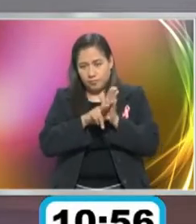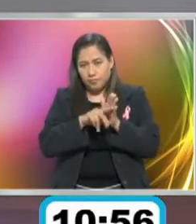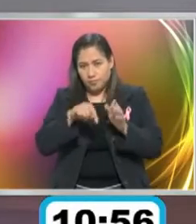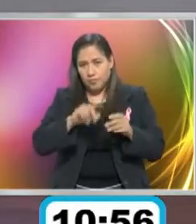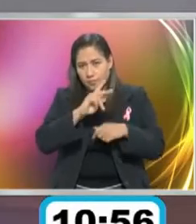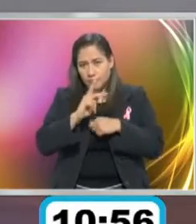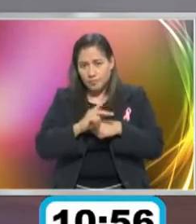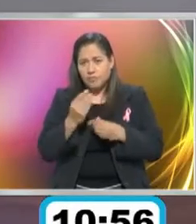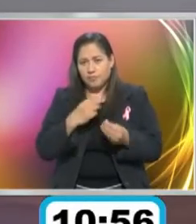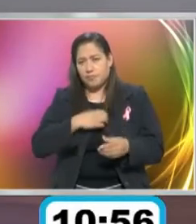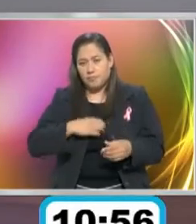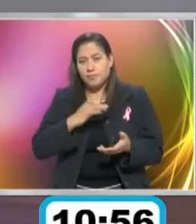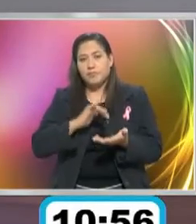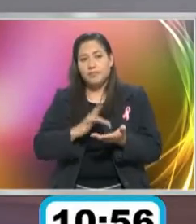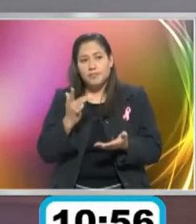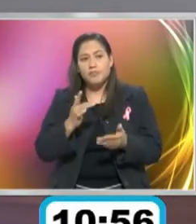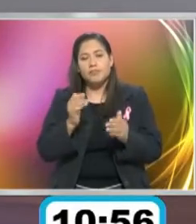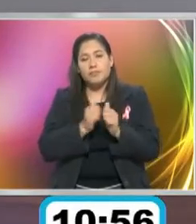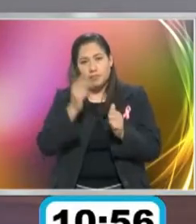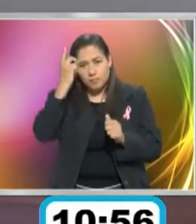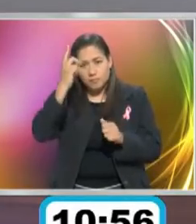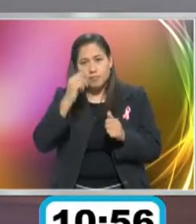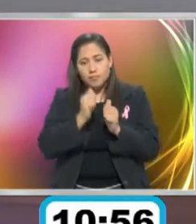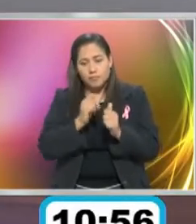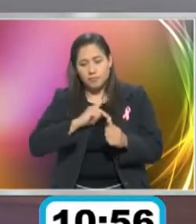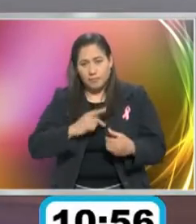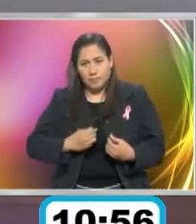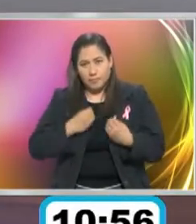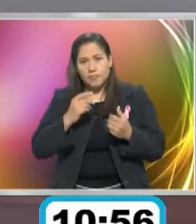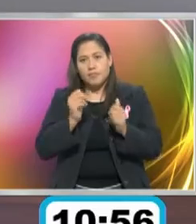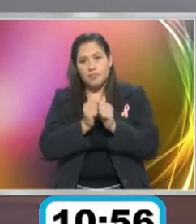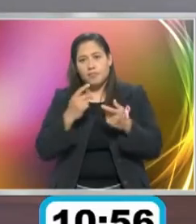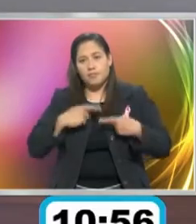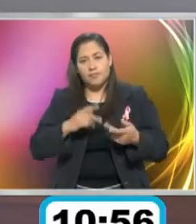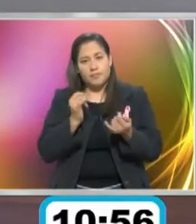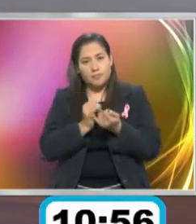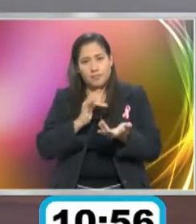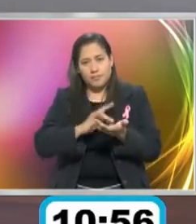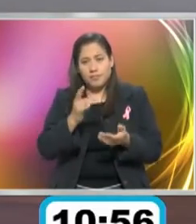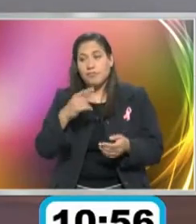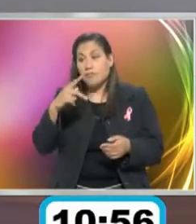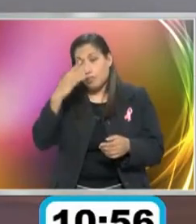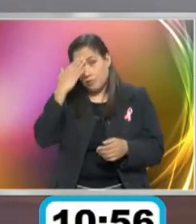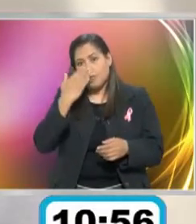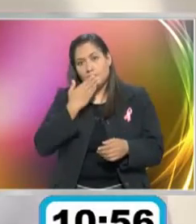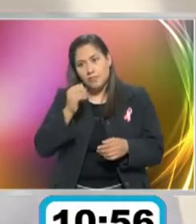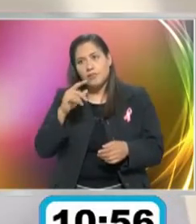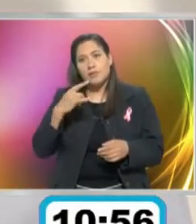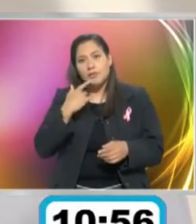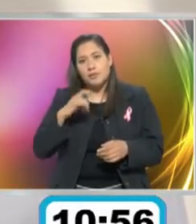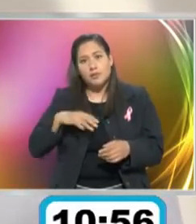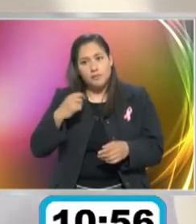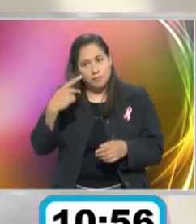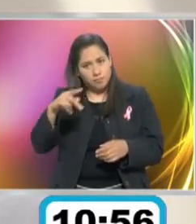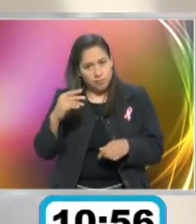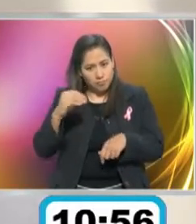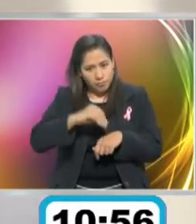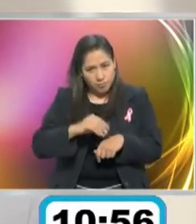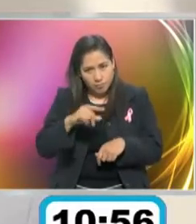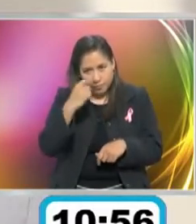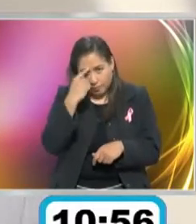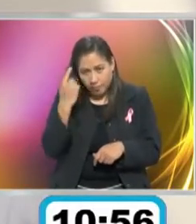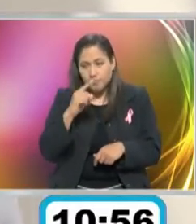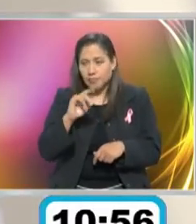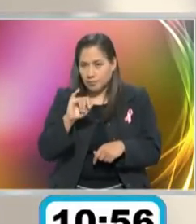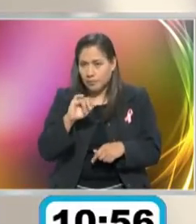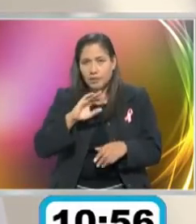país, entonces pues, muy contentos y agradecidos con Dios y con la vida y pues, con la gente, ¿no? Y tu talento y además el esfuerzo que tú le pones, porque no Hay es que fácil. echarle de todo